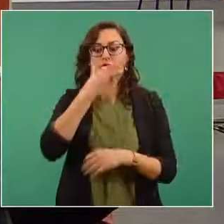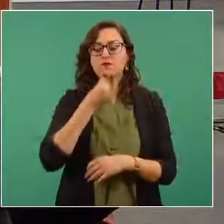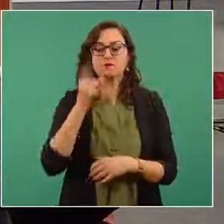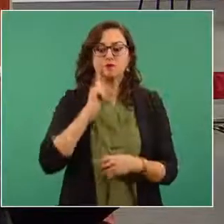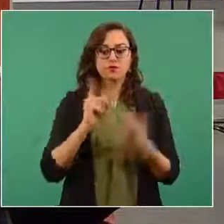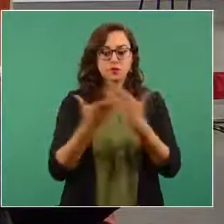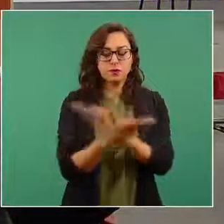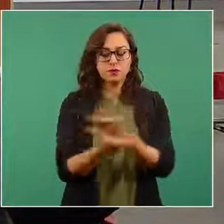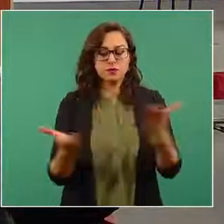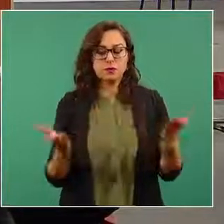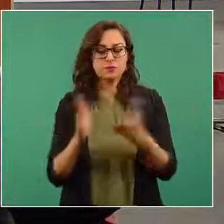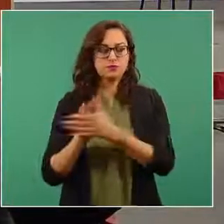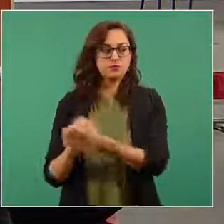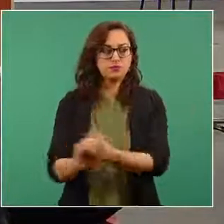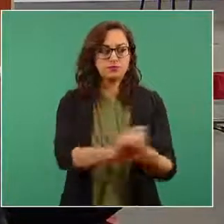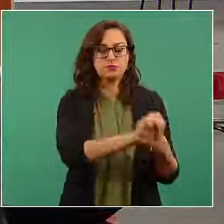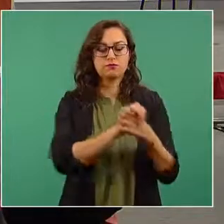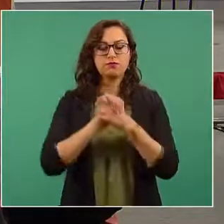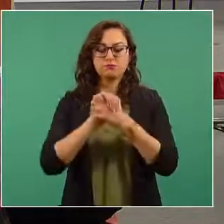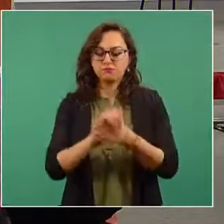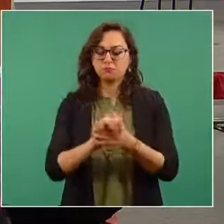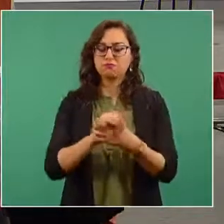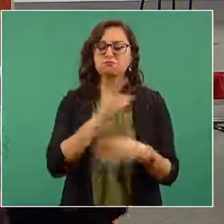un gusto en saludarlos nuevamente.